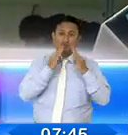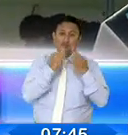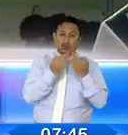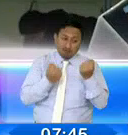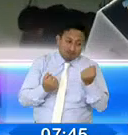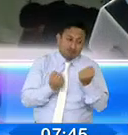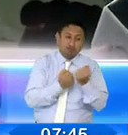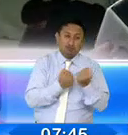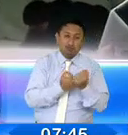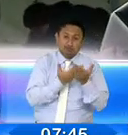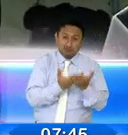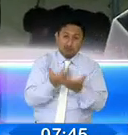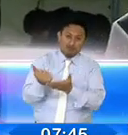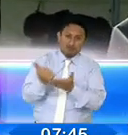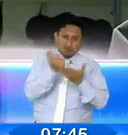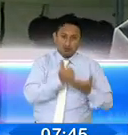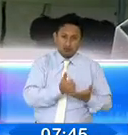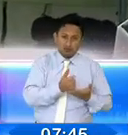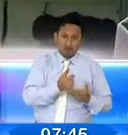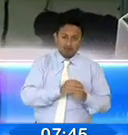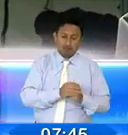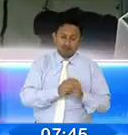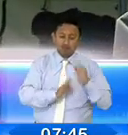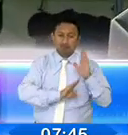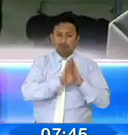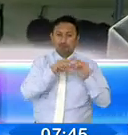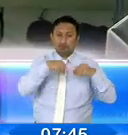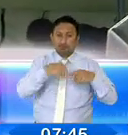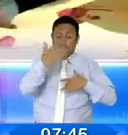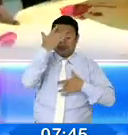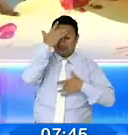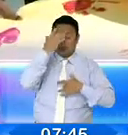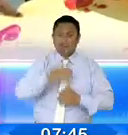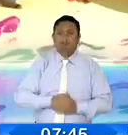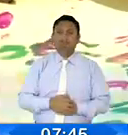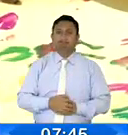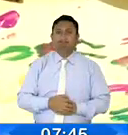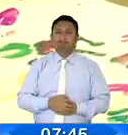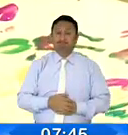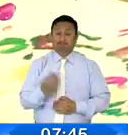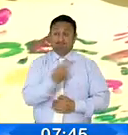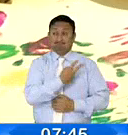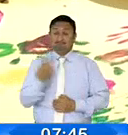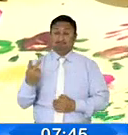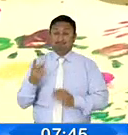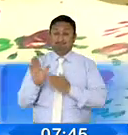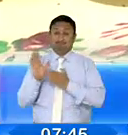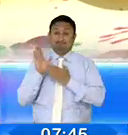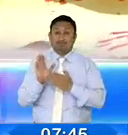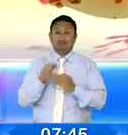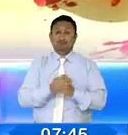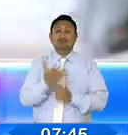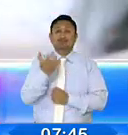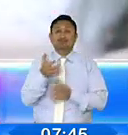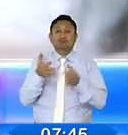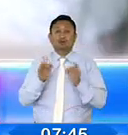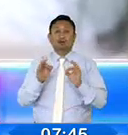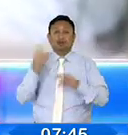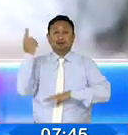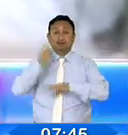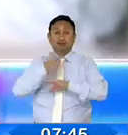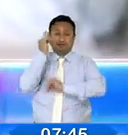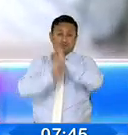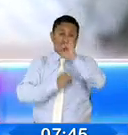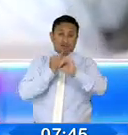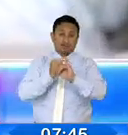nos han ayudado a sobrellevar esta dura enfermedad. Por historias como estas, el 15 de febrero, Día Internacional contra el